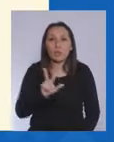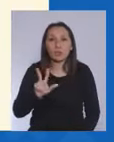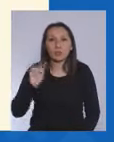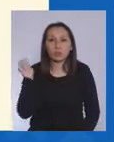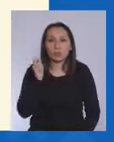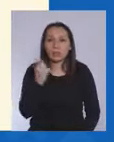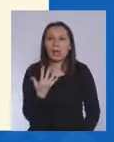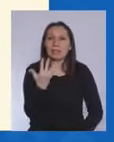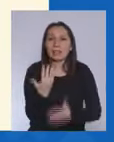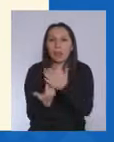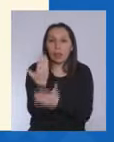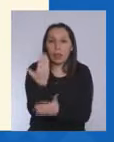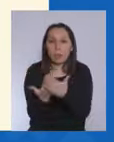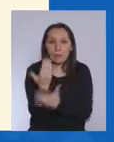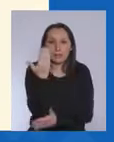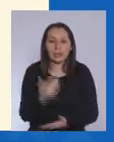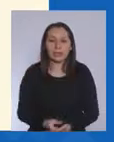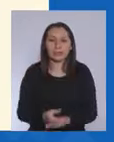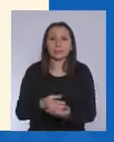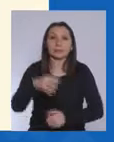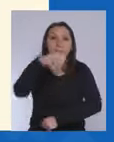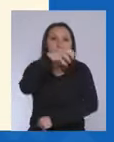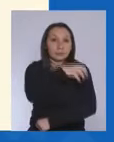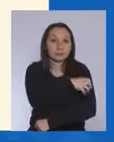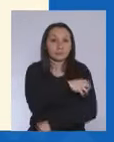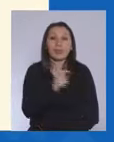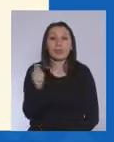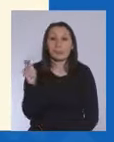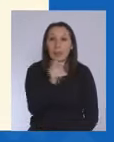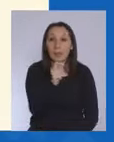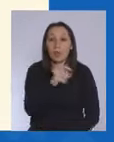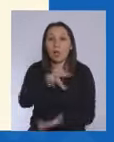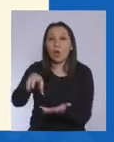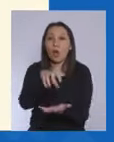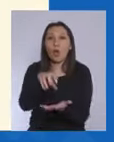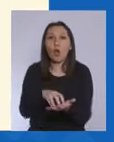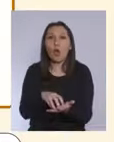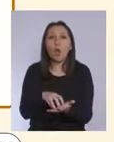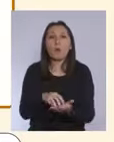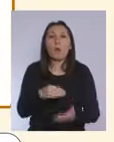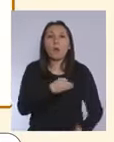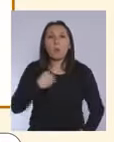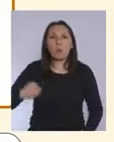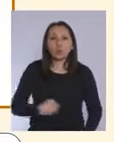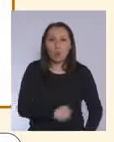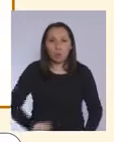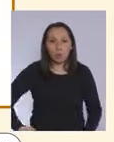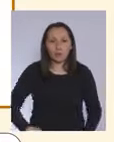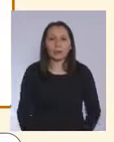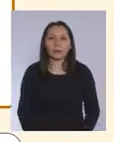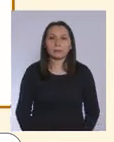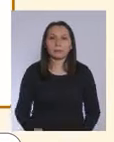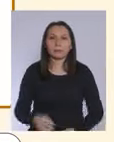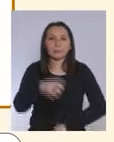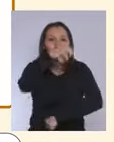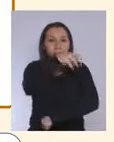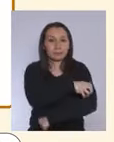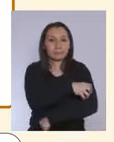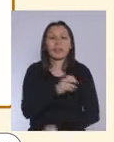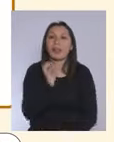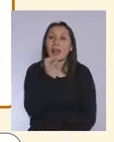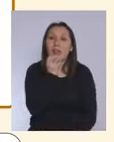septiembre a las 5 de la mañana en la región de tarapacá la comuna de pozo almonte en la región de antofagasta